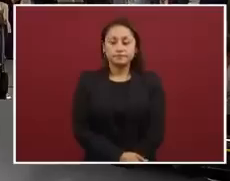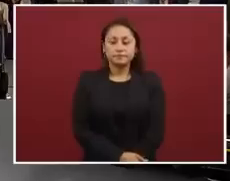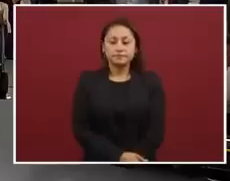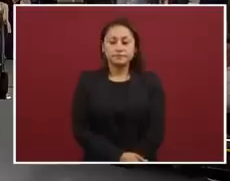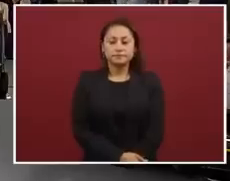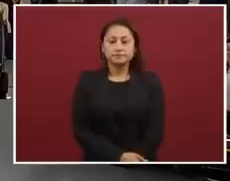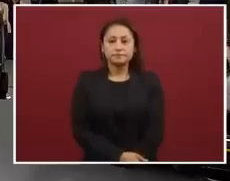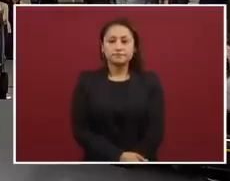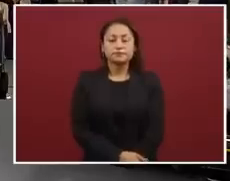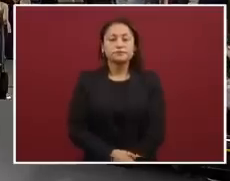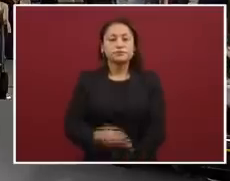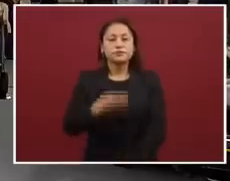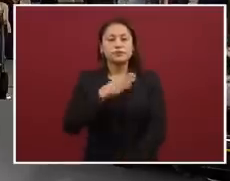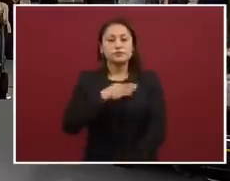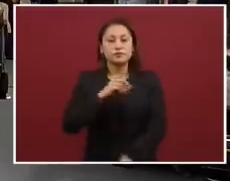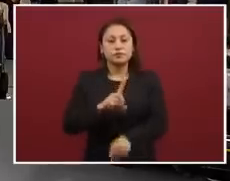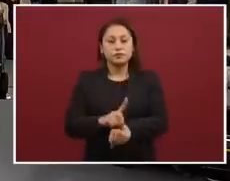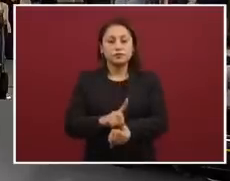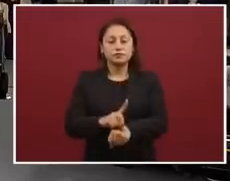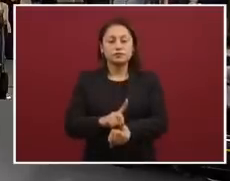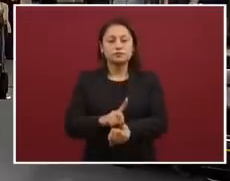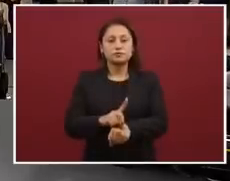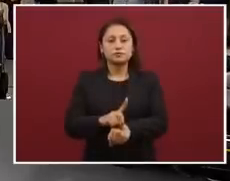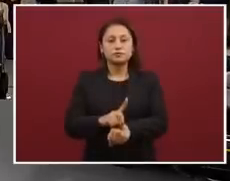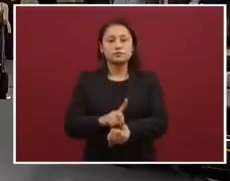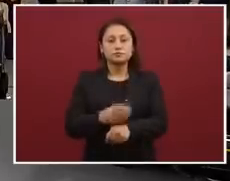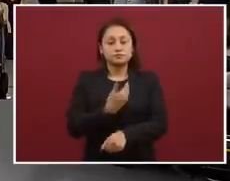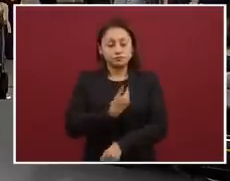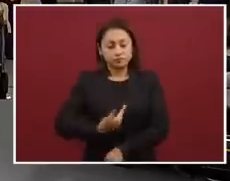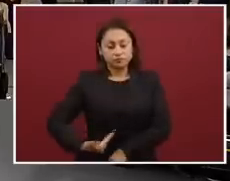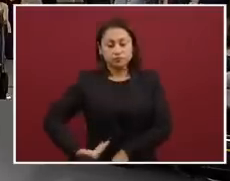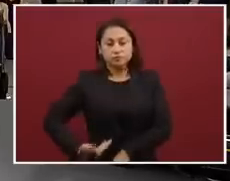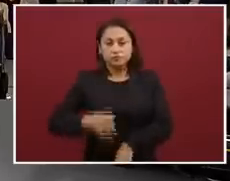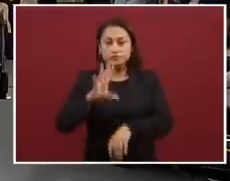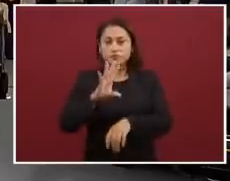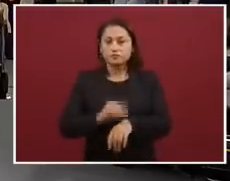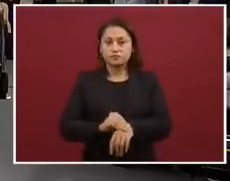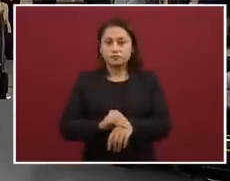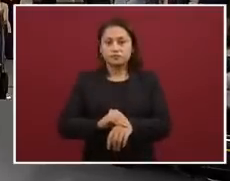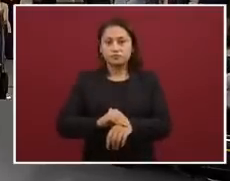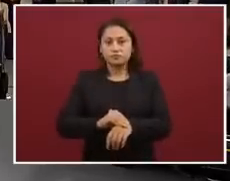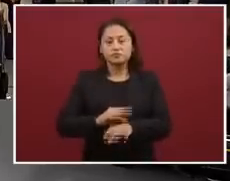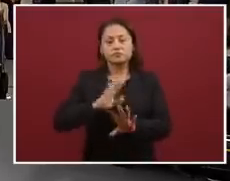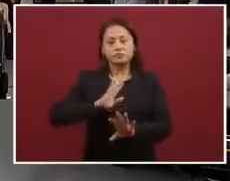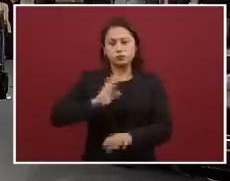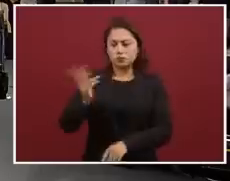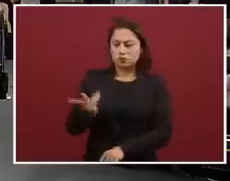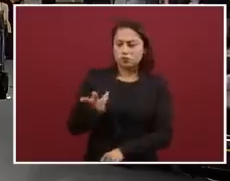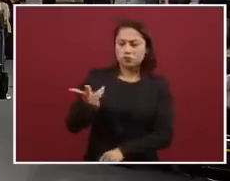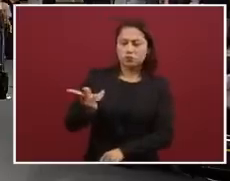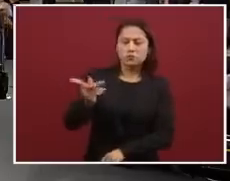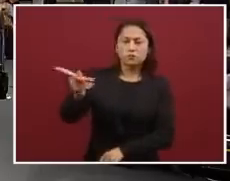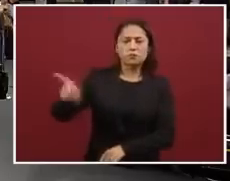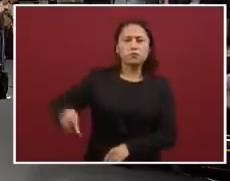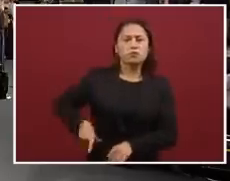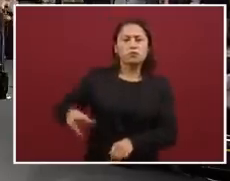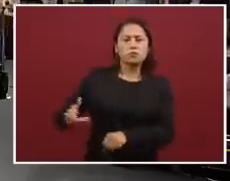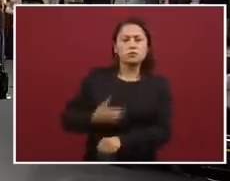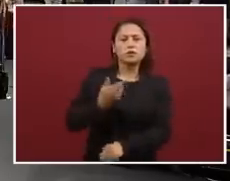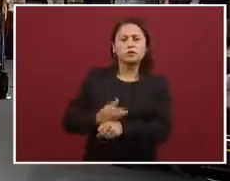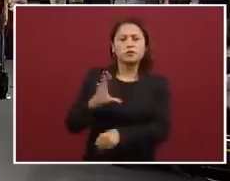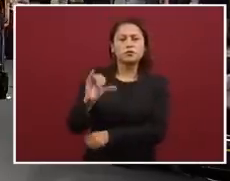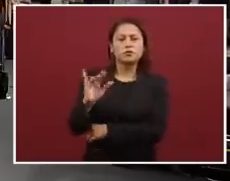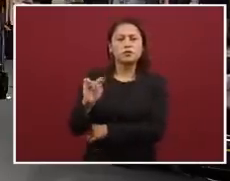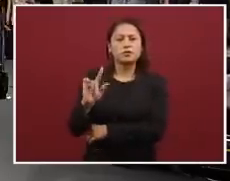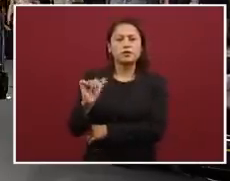Muy buenos mañana, días, señor presidente. Ano lunes. Con su permiso, le quiero hacer una pregunta al señor gobernador Cuitlagua García. A ver. En